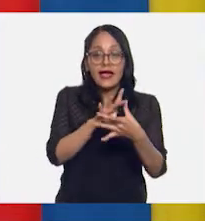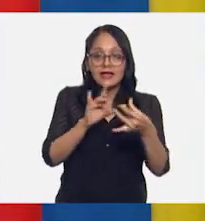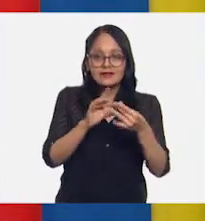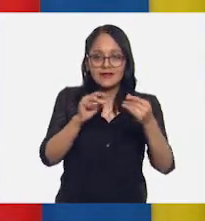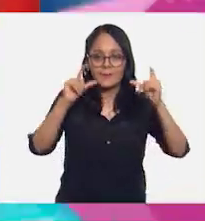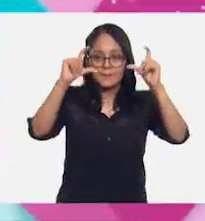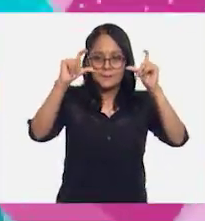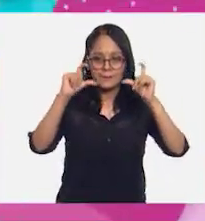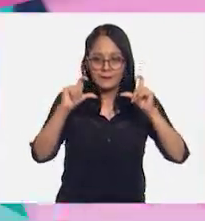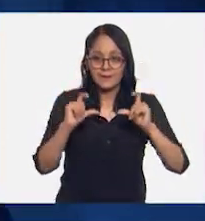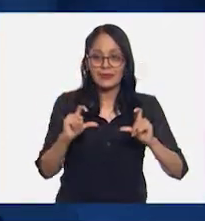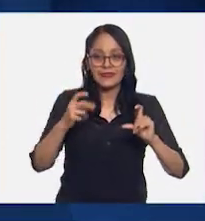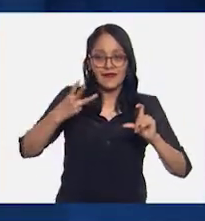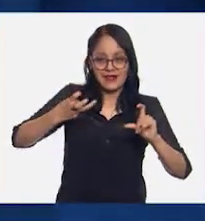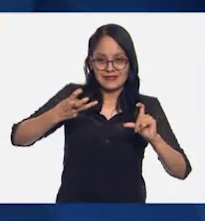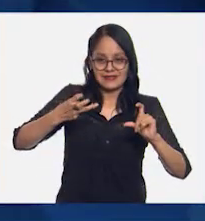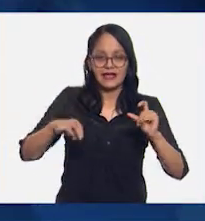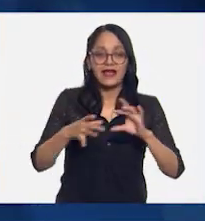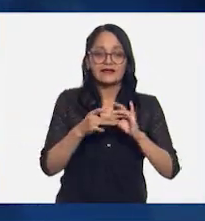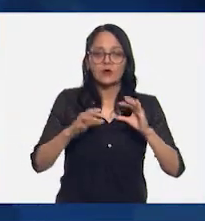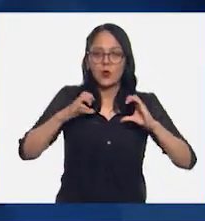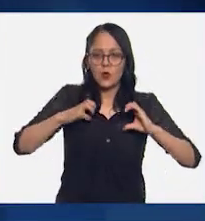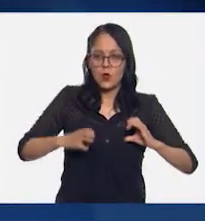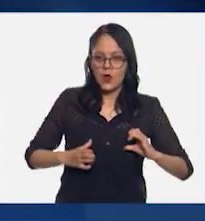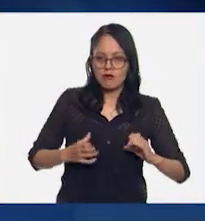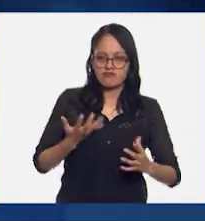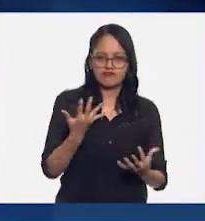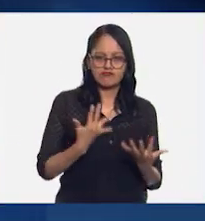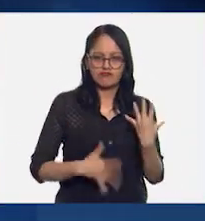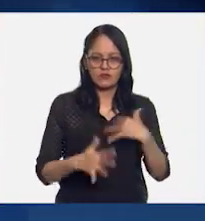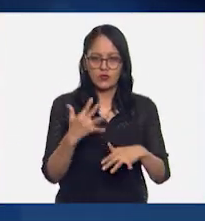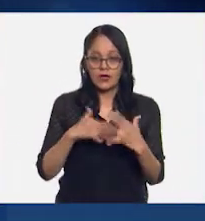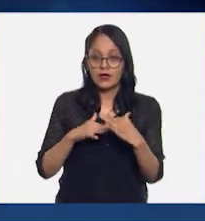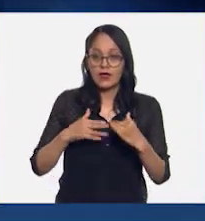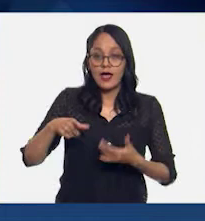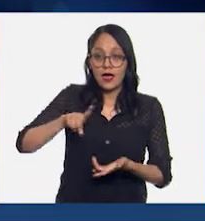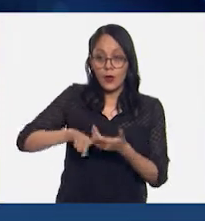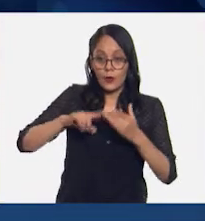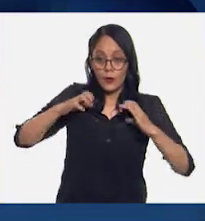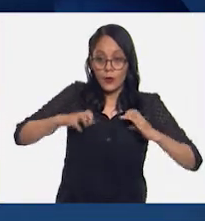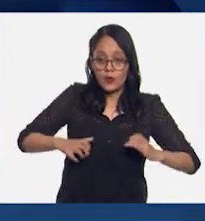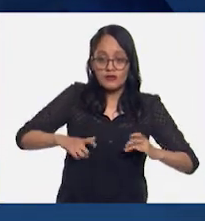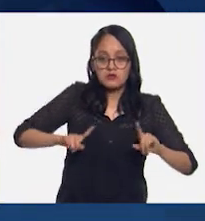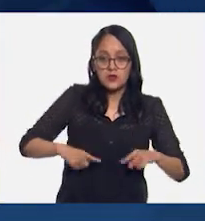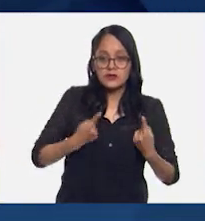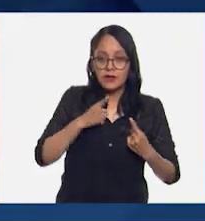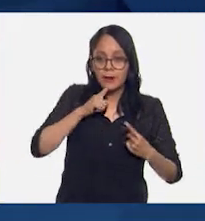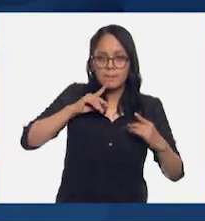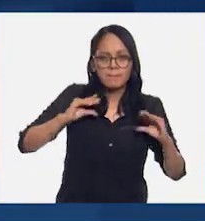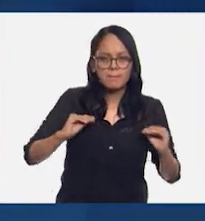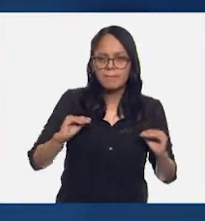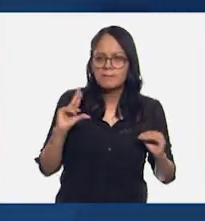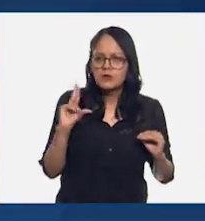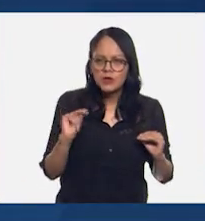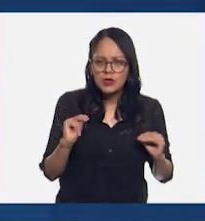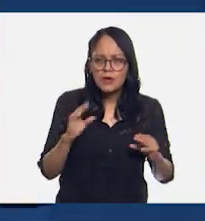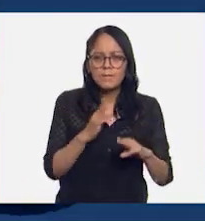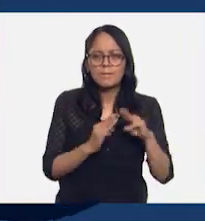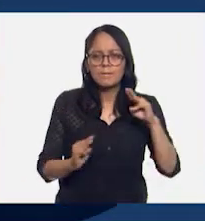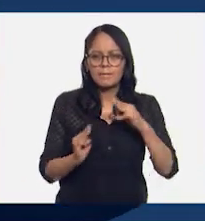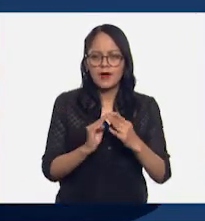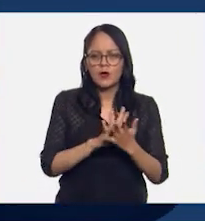tercera estrofa. Es hablar con el cuerpo. No está muda la música del cuerpo. Se desnuda la inmaterialidad de la